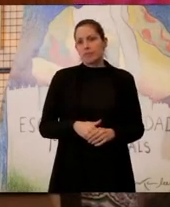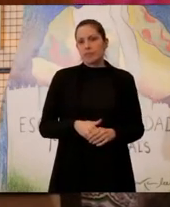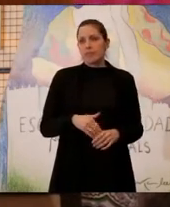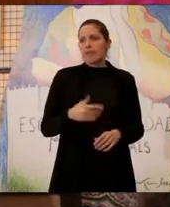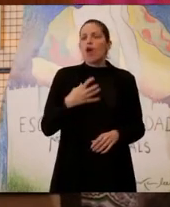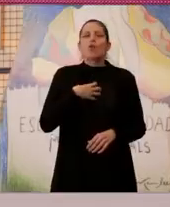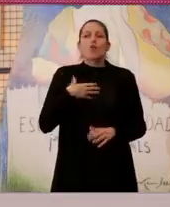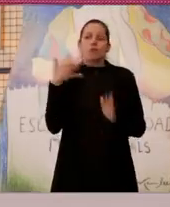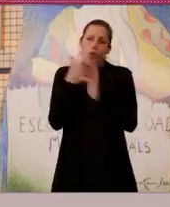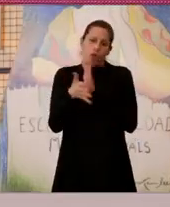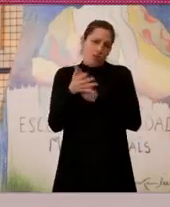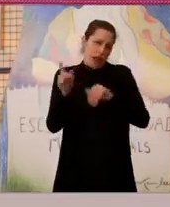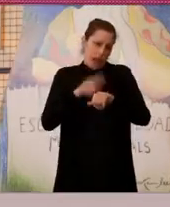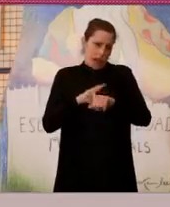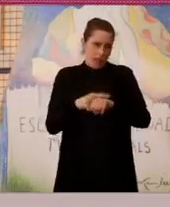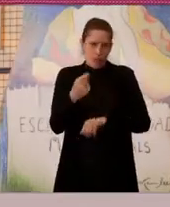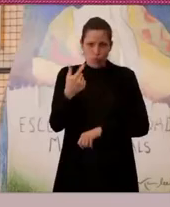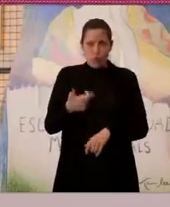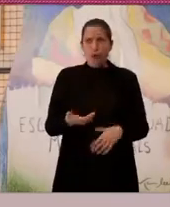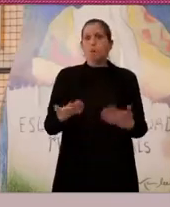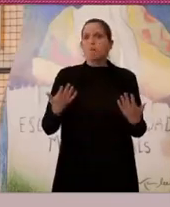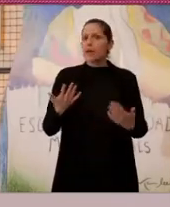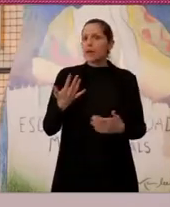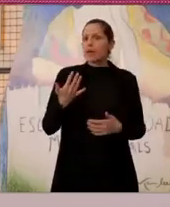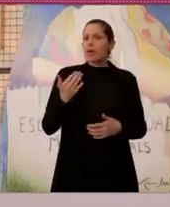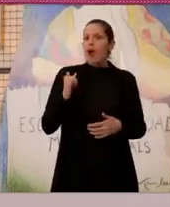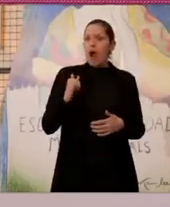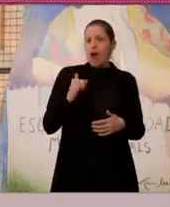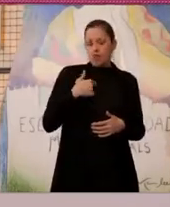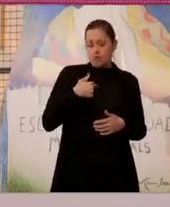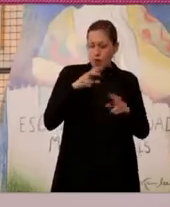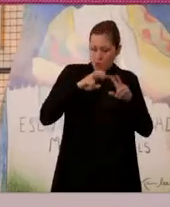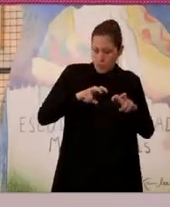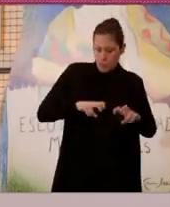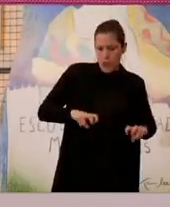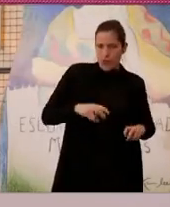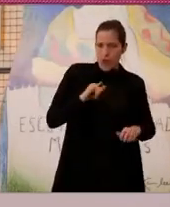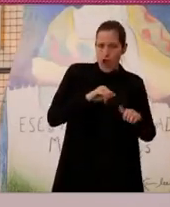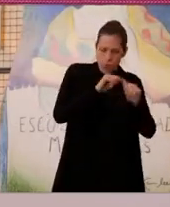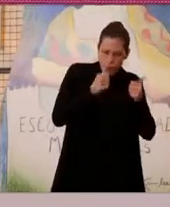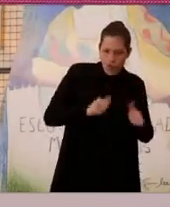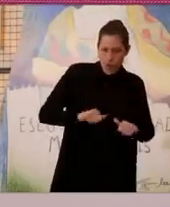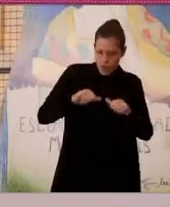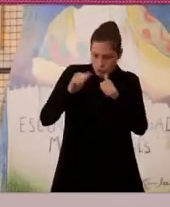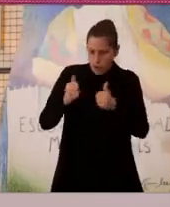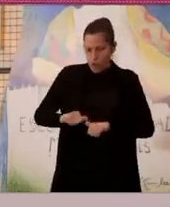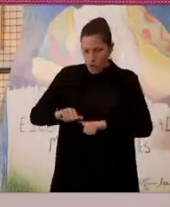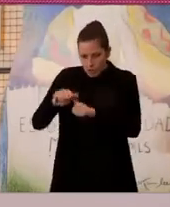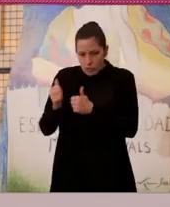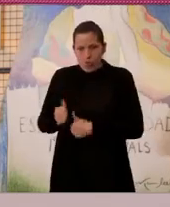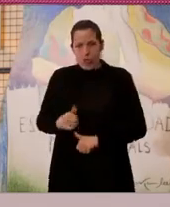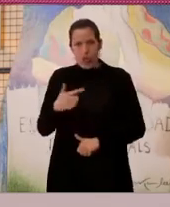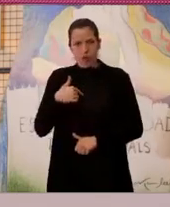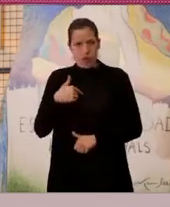lo voy a explicar porque no me da tiempo pero pero tengo los números hechos y los voy siguiendo y es así es decir